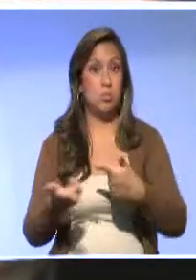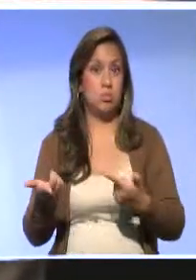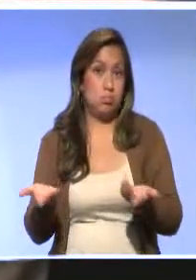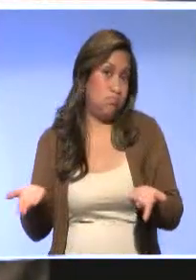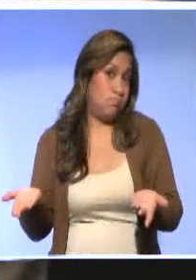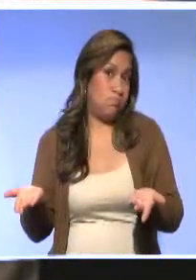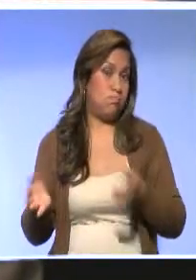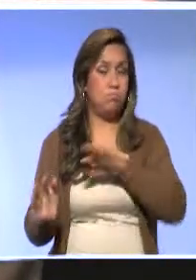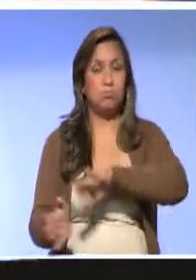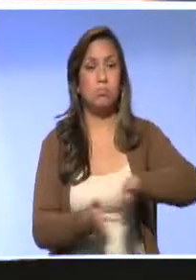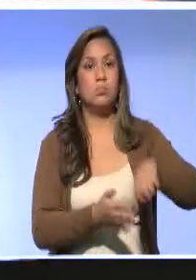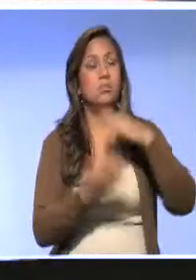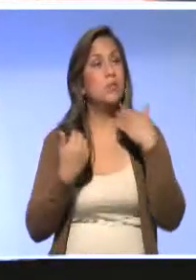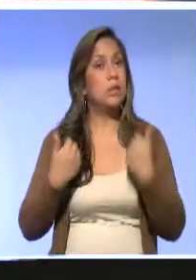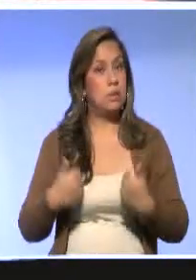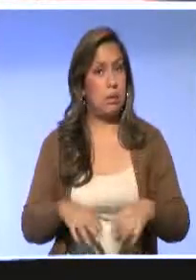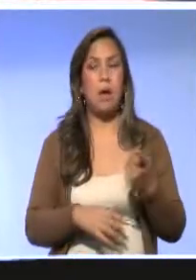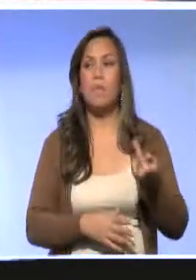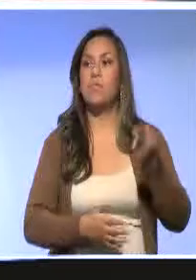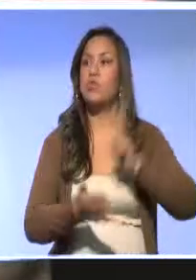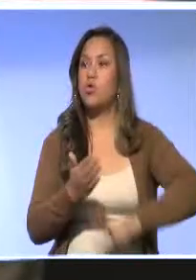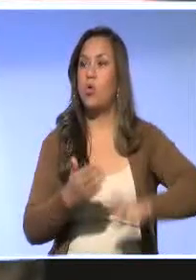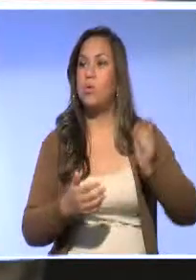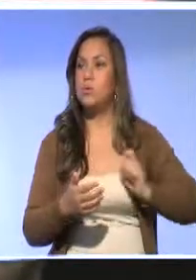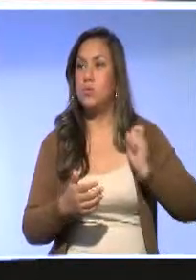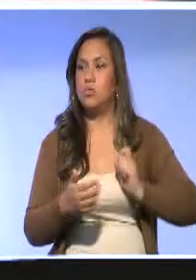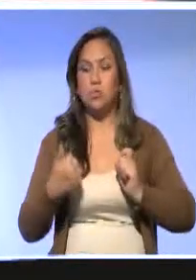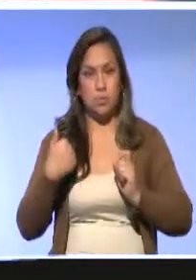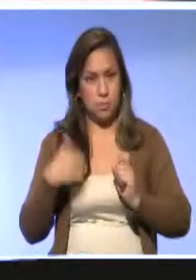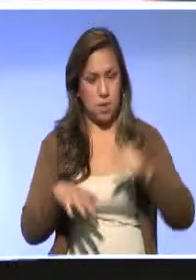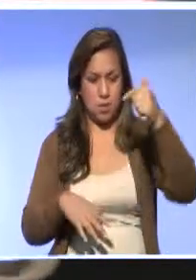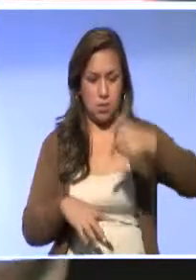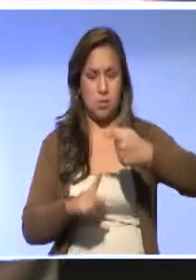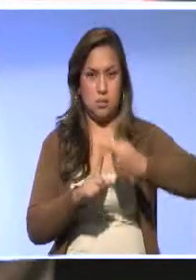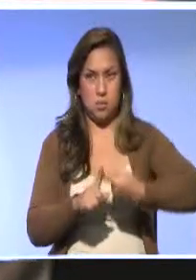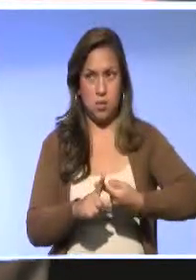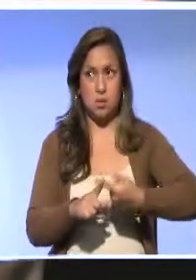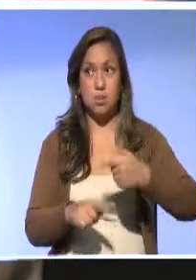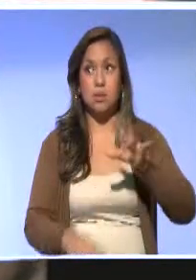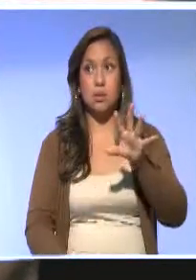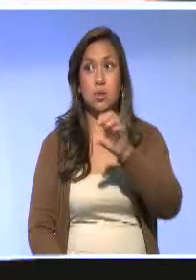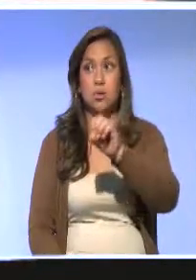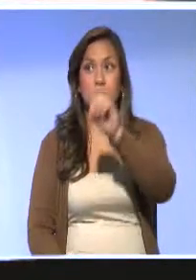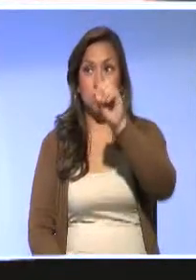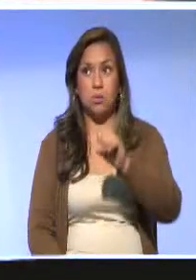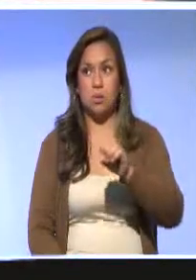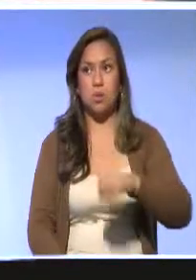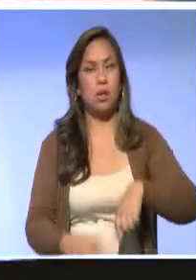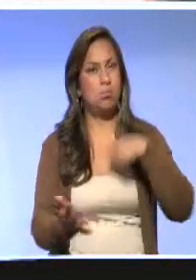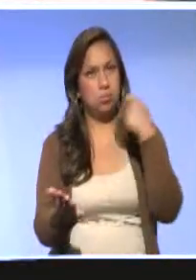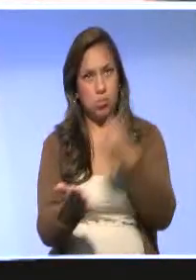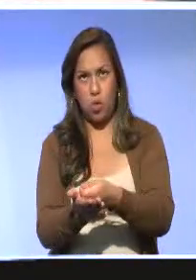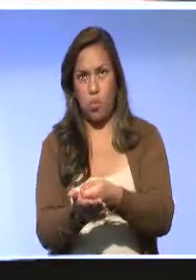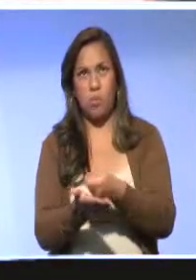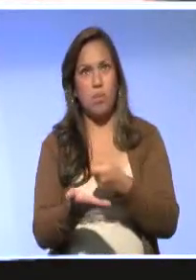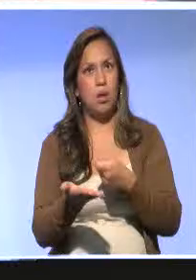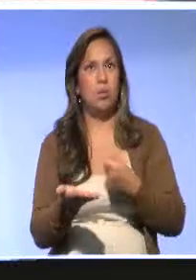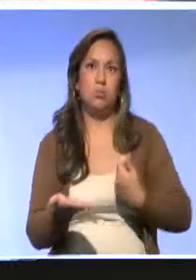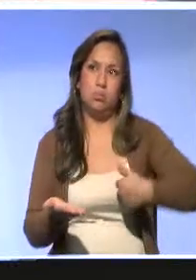ejemplo hay personas que han recibido ya el décimo en estos meses y más del 50% lo ha destinado para compras